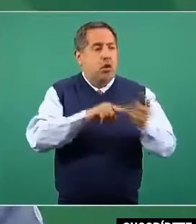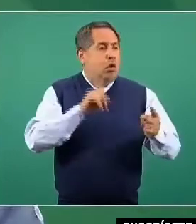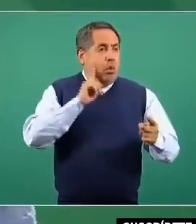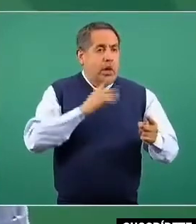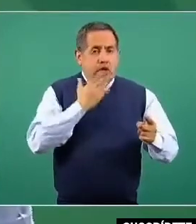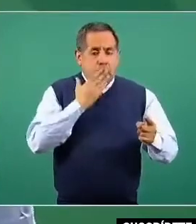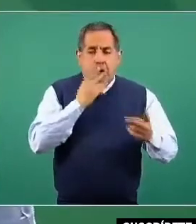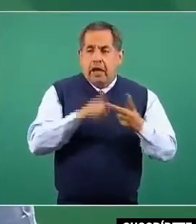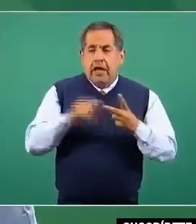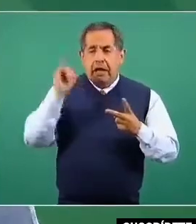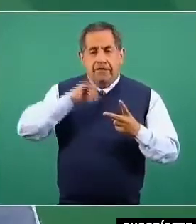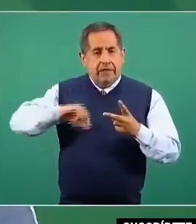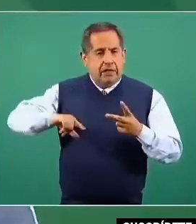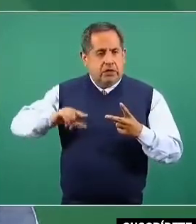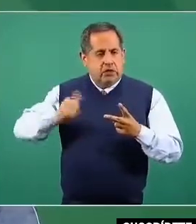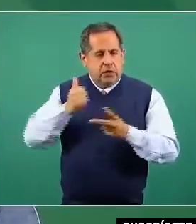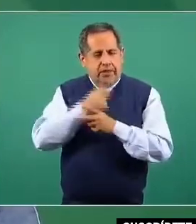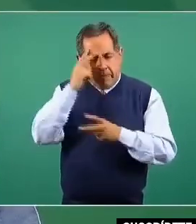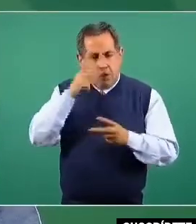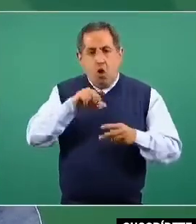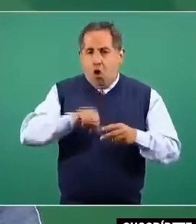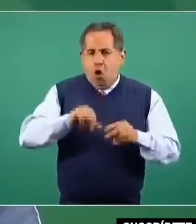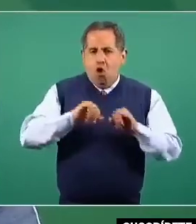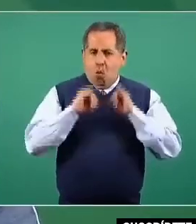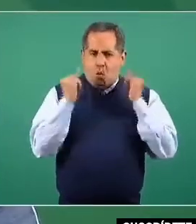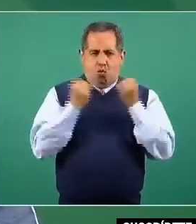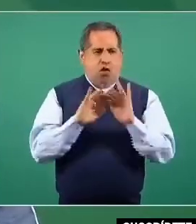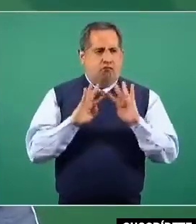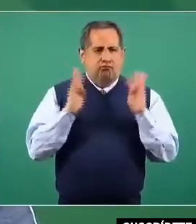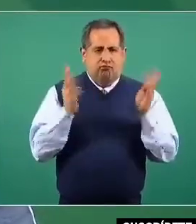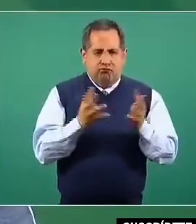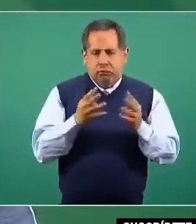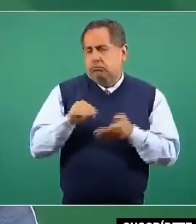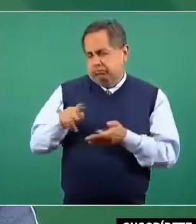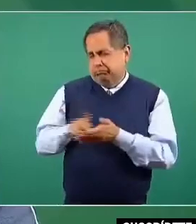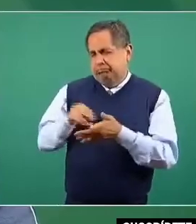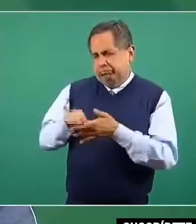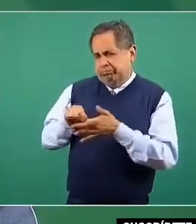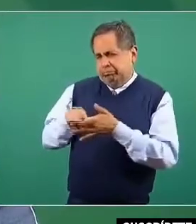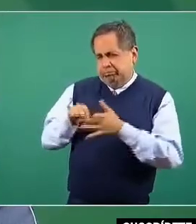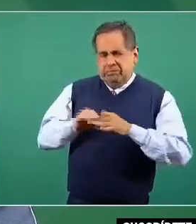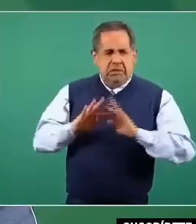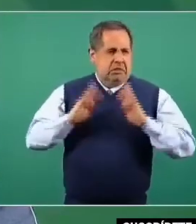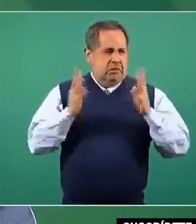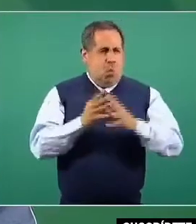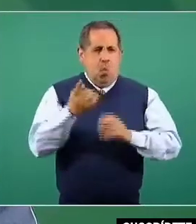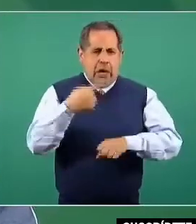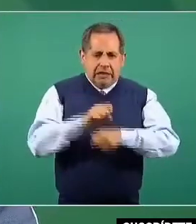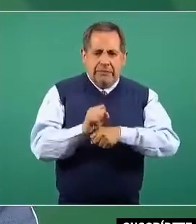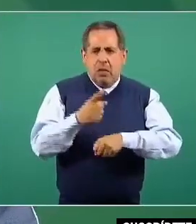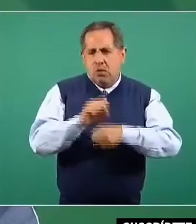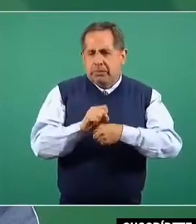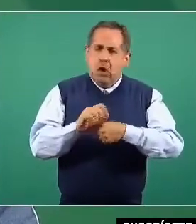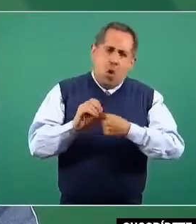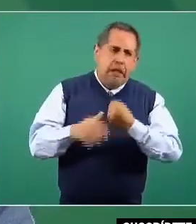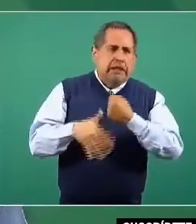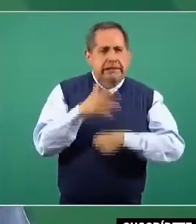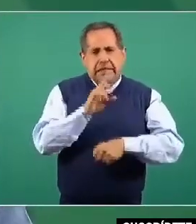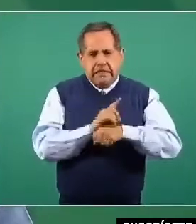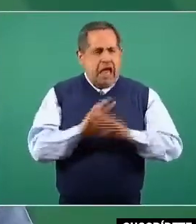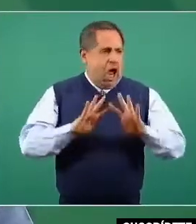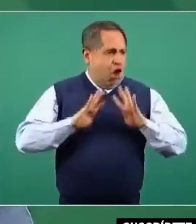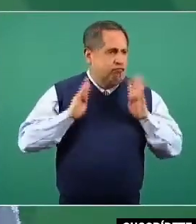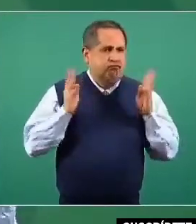jefa de gobierno de la Ciudad de México, en esta reunión que tenemos frecuentemente, a veces cada semana, a veces cada 15 días,